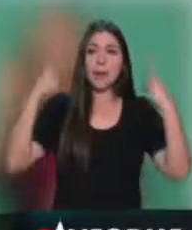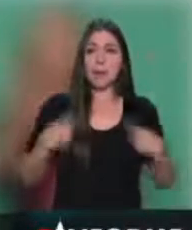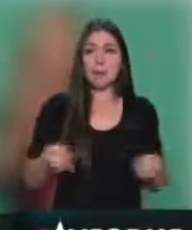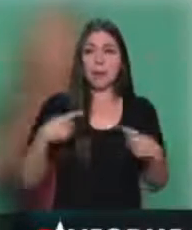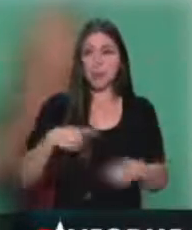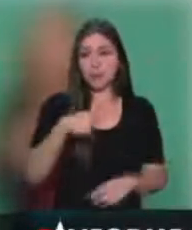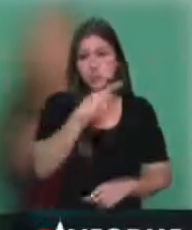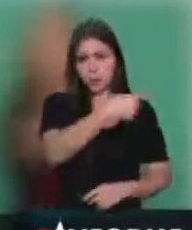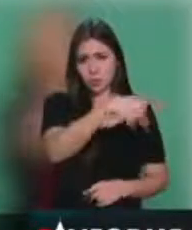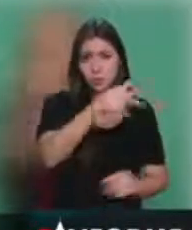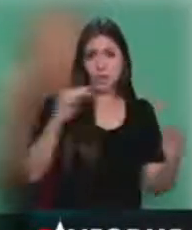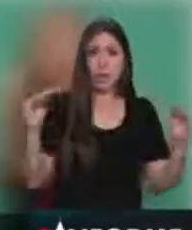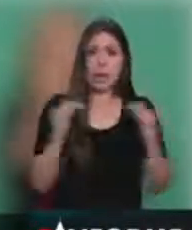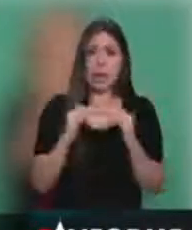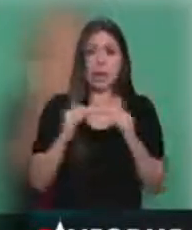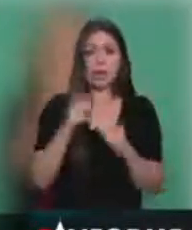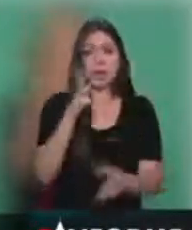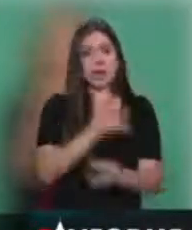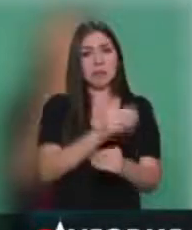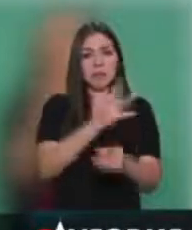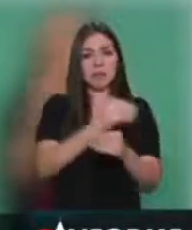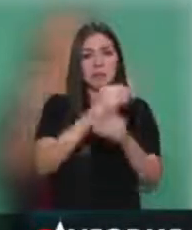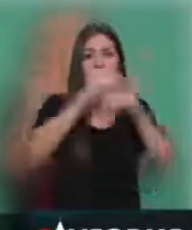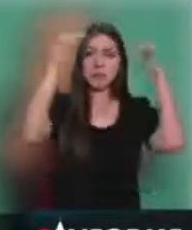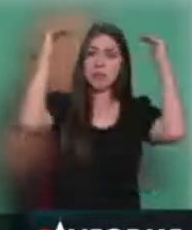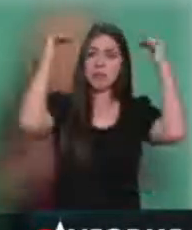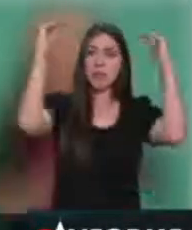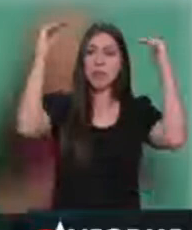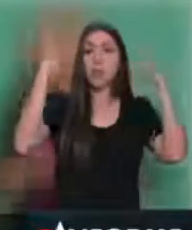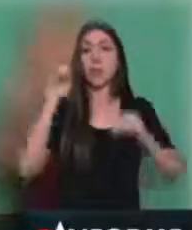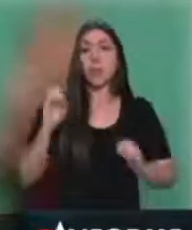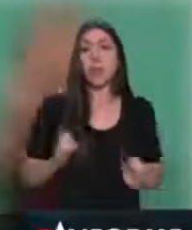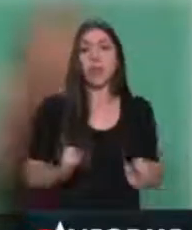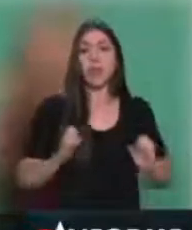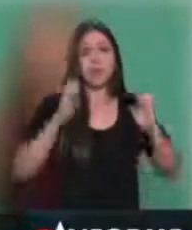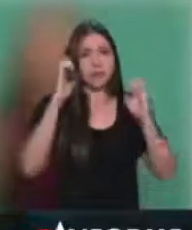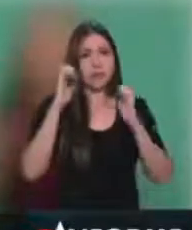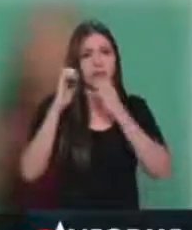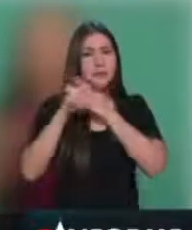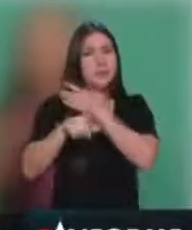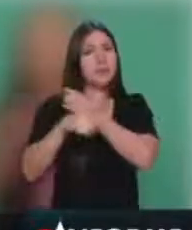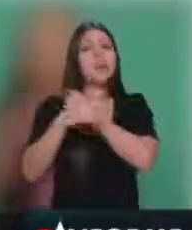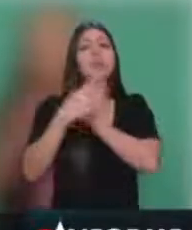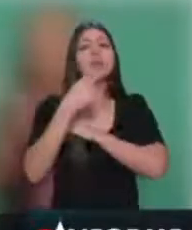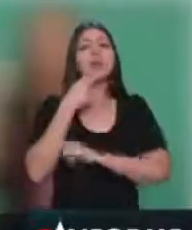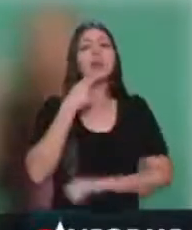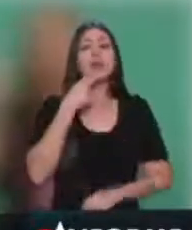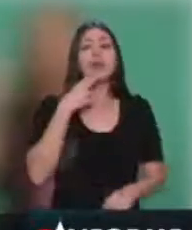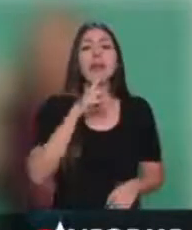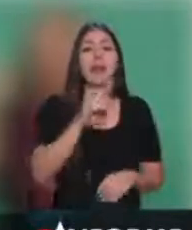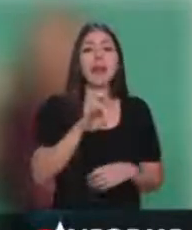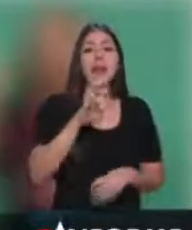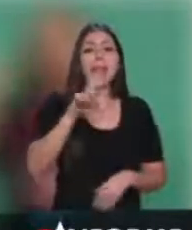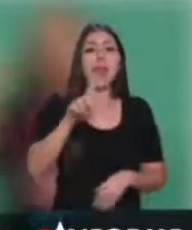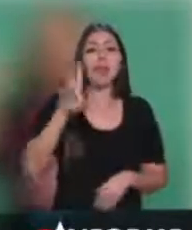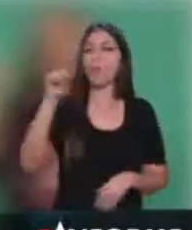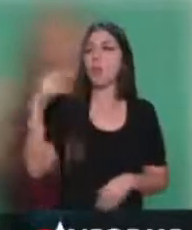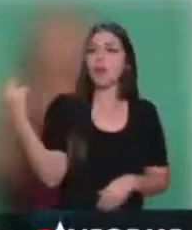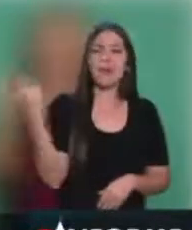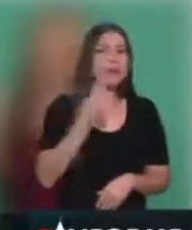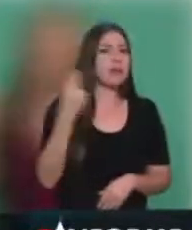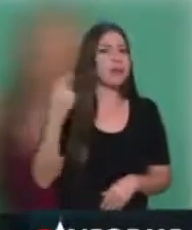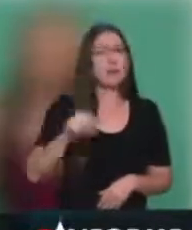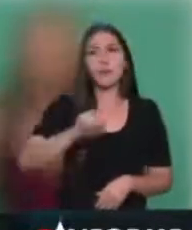sus domicilios, en su edificio, y que no utiliza la red de transmisión, que no